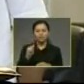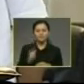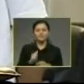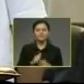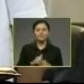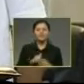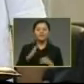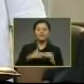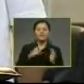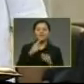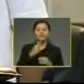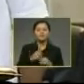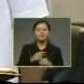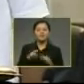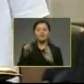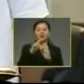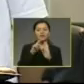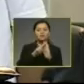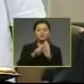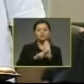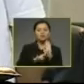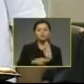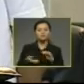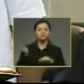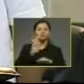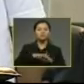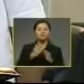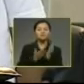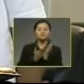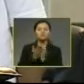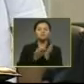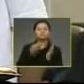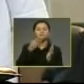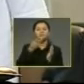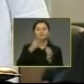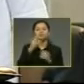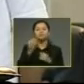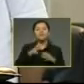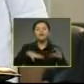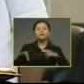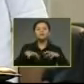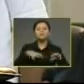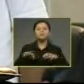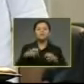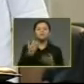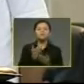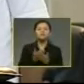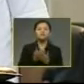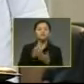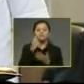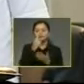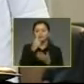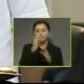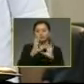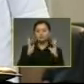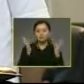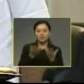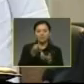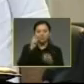dice, las normas sobre servicios públicos y actividades económicas de interés general previstos en